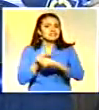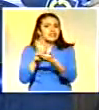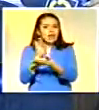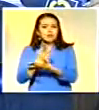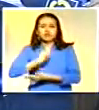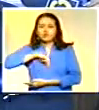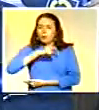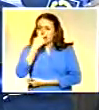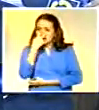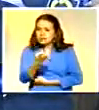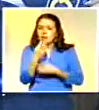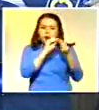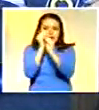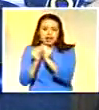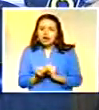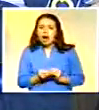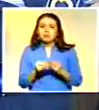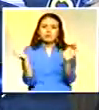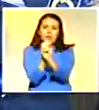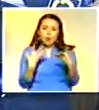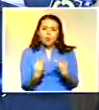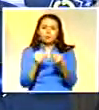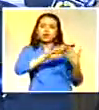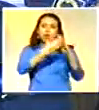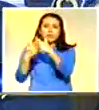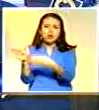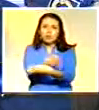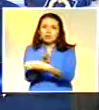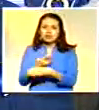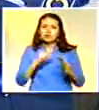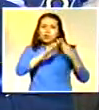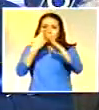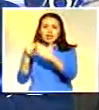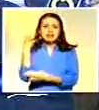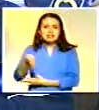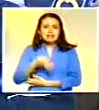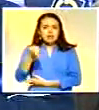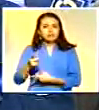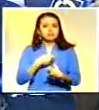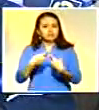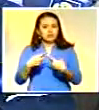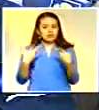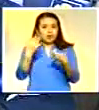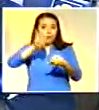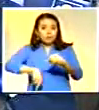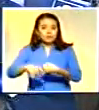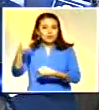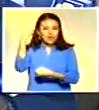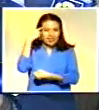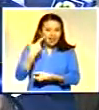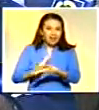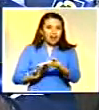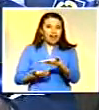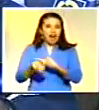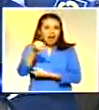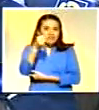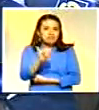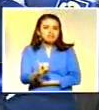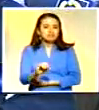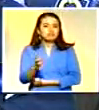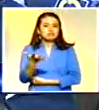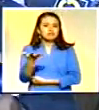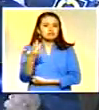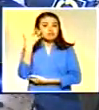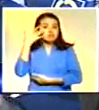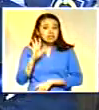hacemos preparación con las comunidades, compartimos con las comunidades a diario. Y por eso que en los últimos tiempos no ha habido, quizás